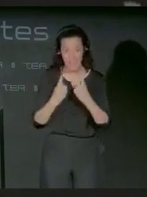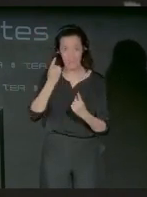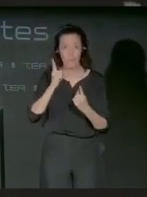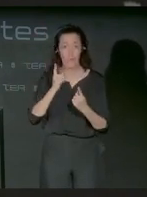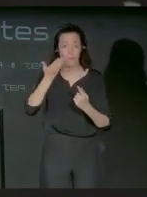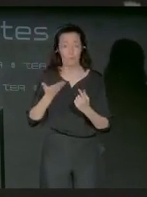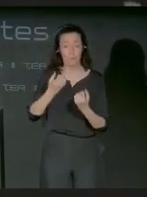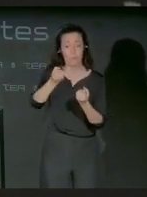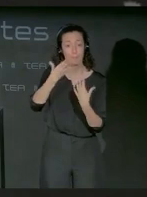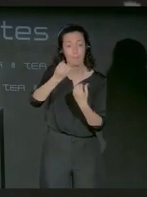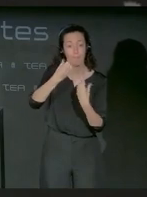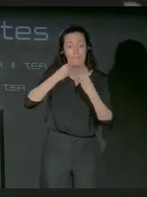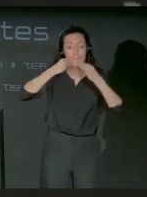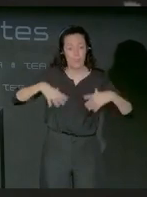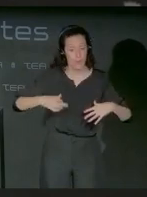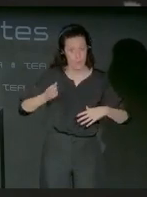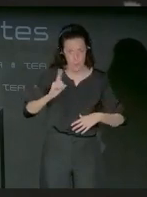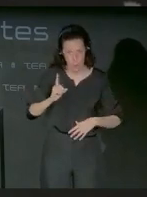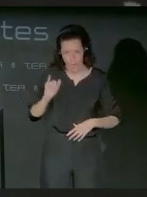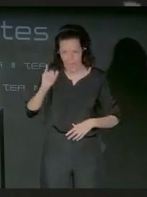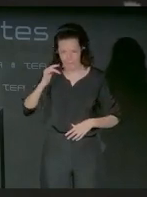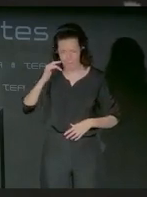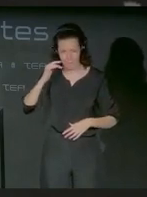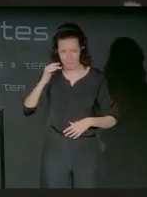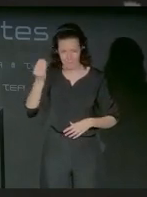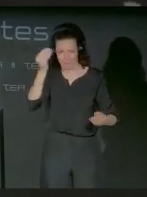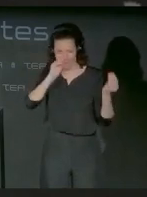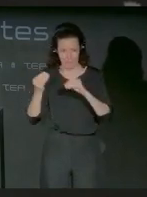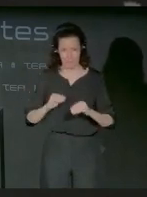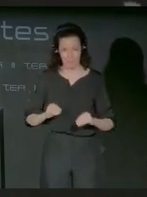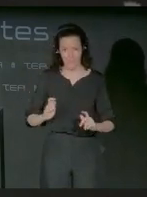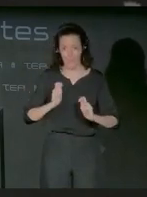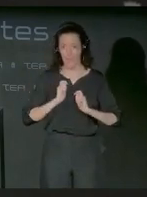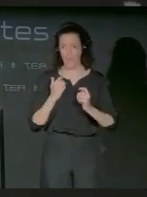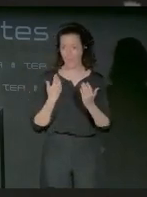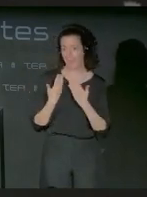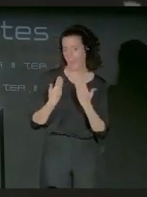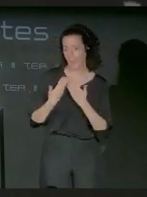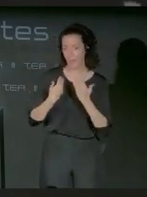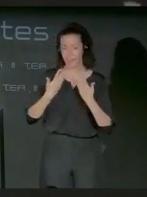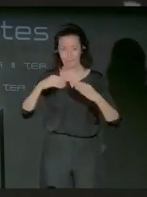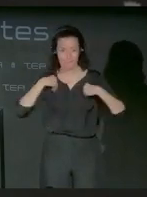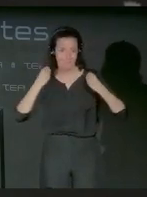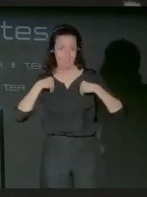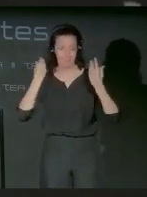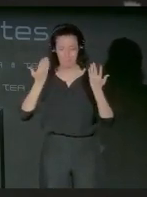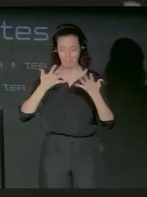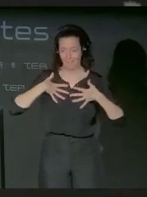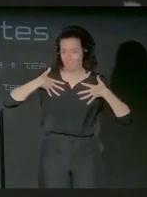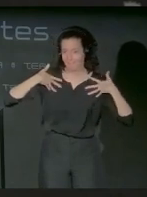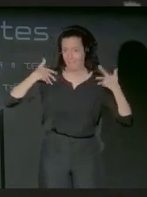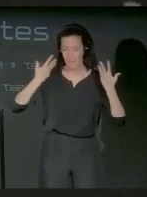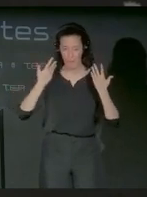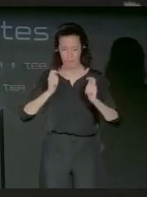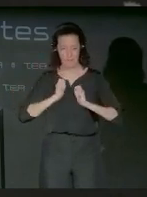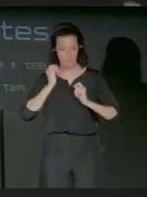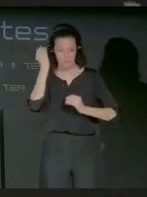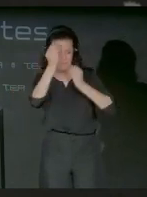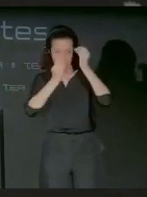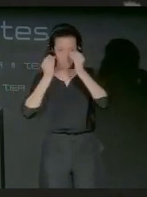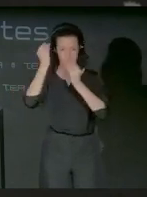los videojuegos transmiten valores contribuyen a generar diálogos nos divierten nos emocionan y nos ayudan a pensar y a